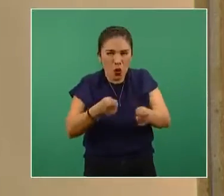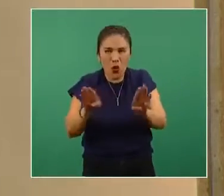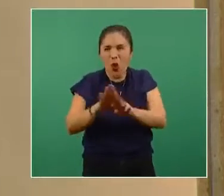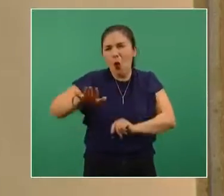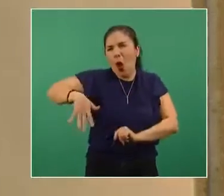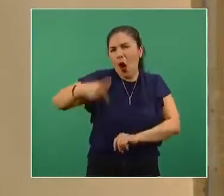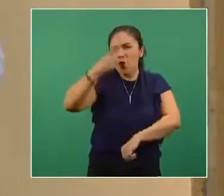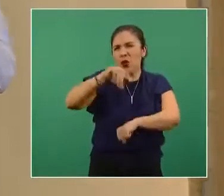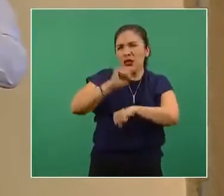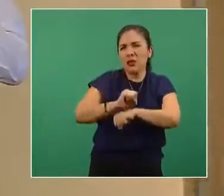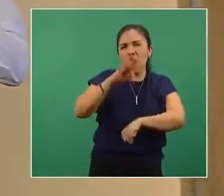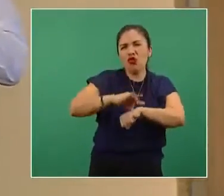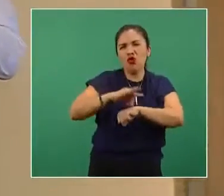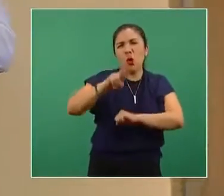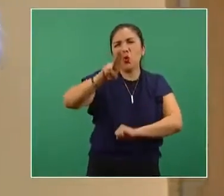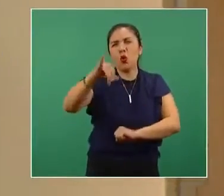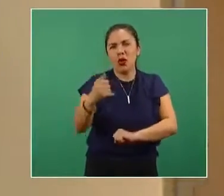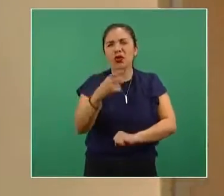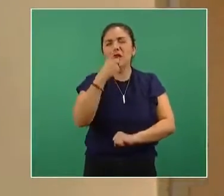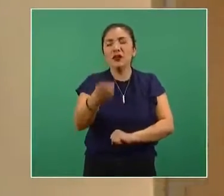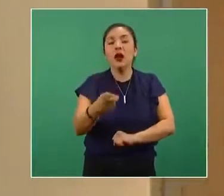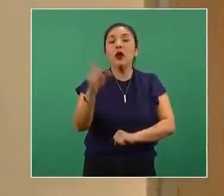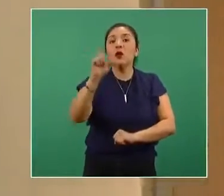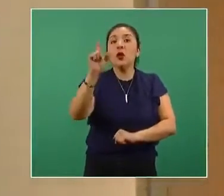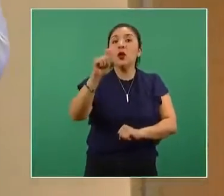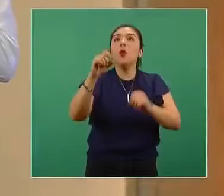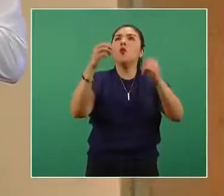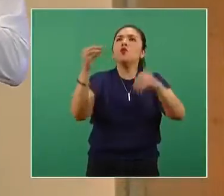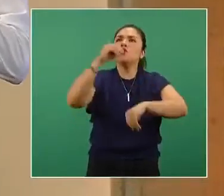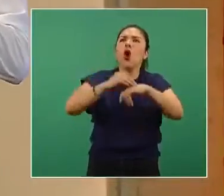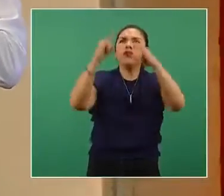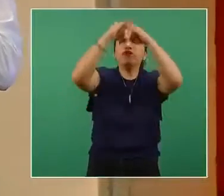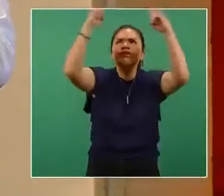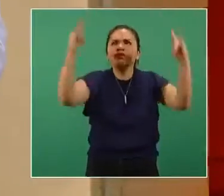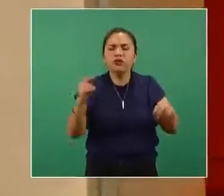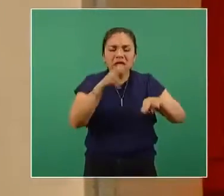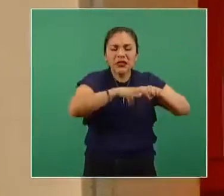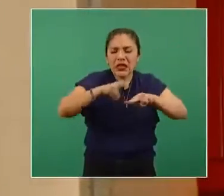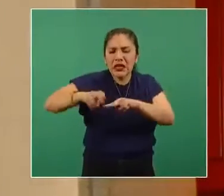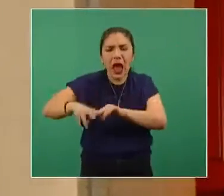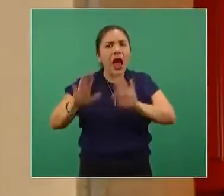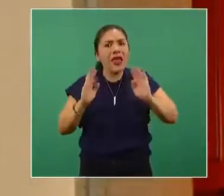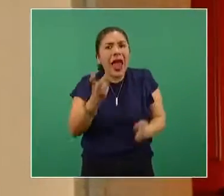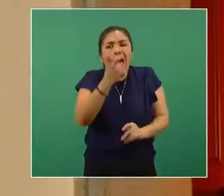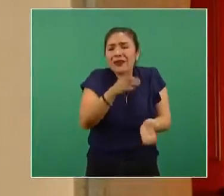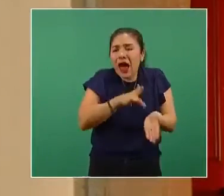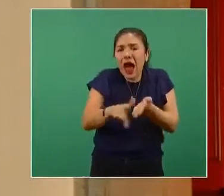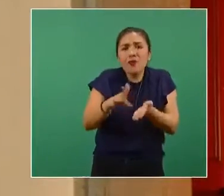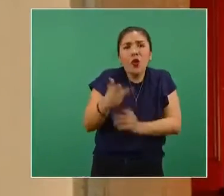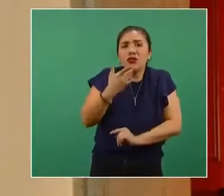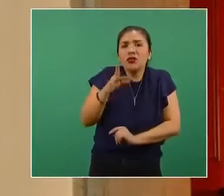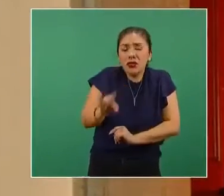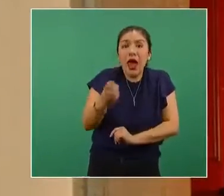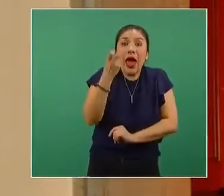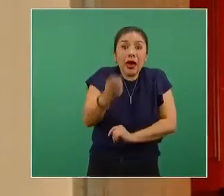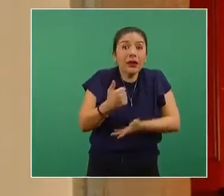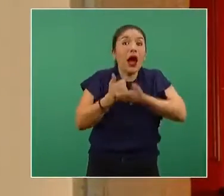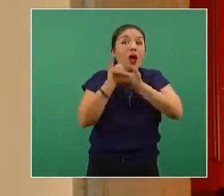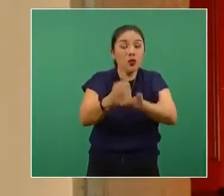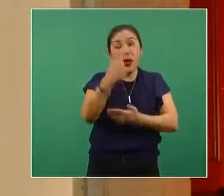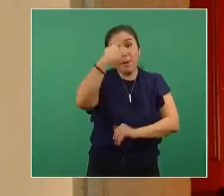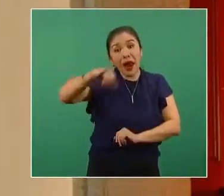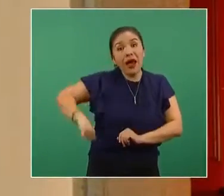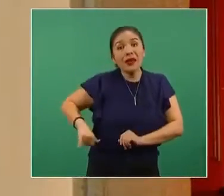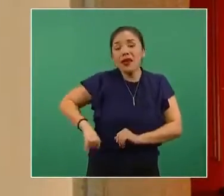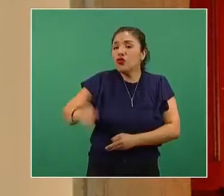la semana pasada, con sencillamente poner el toldo, poner las sillas, etcétera. Todas y todos debemos contribuir porque es